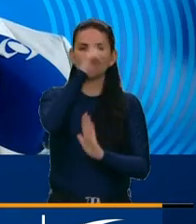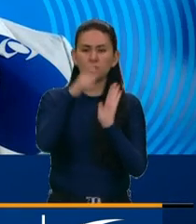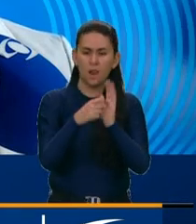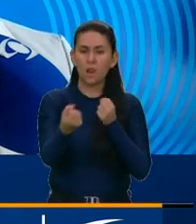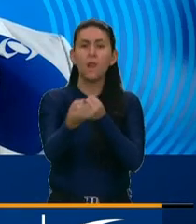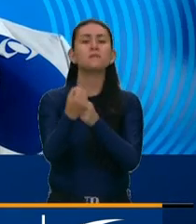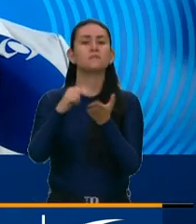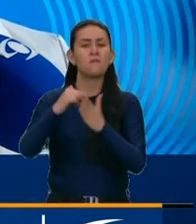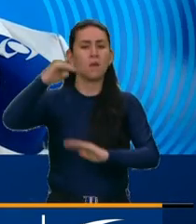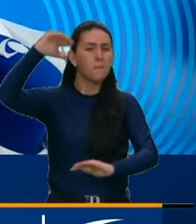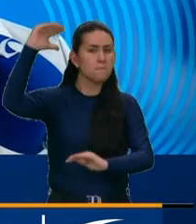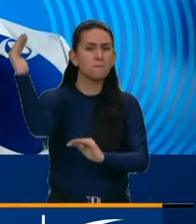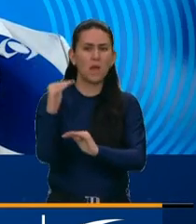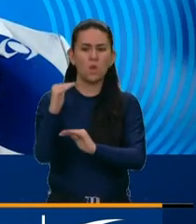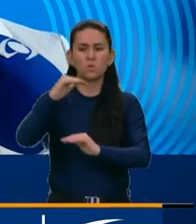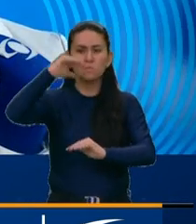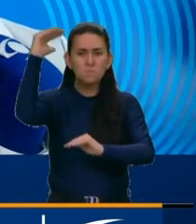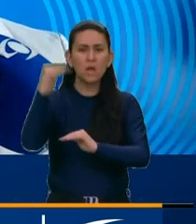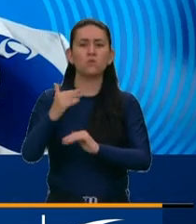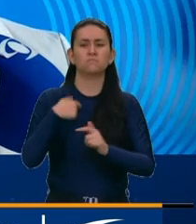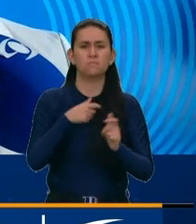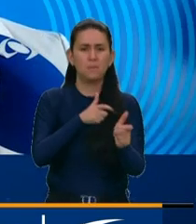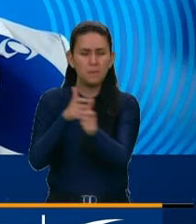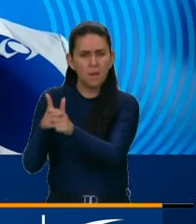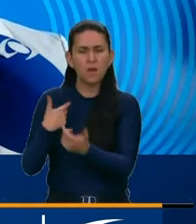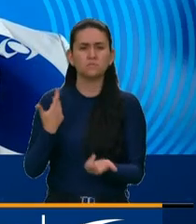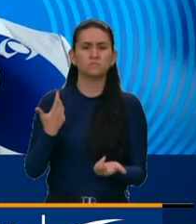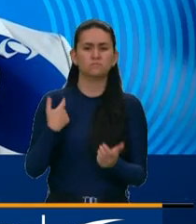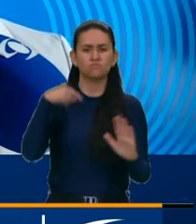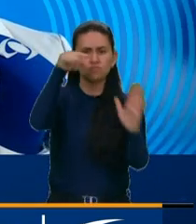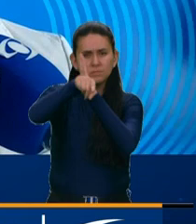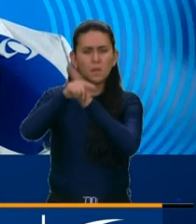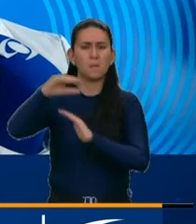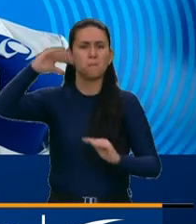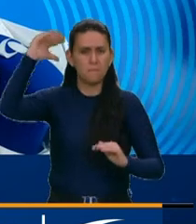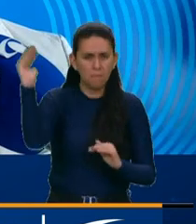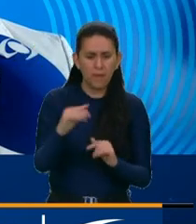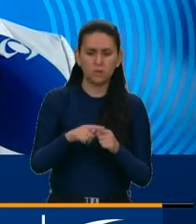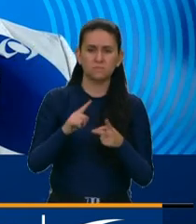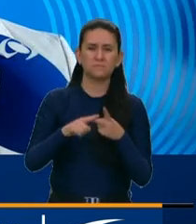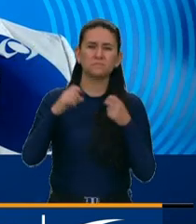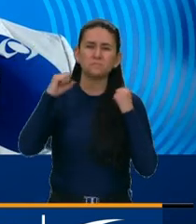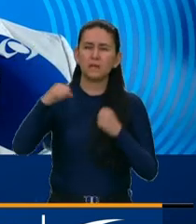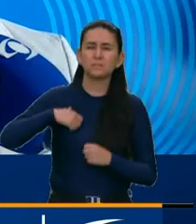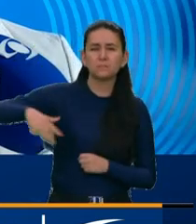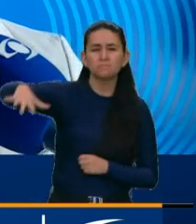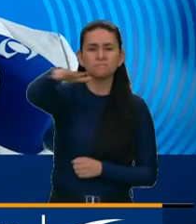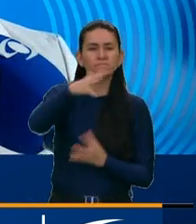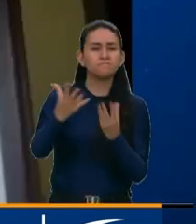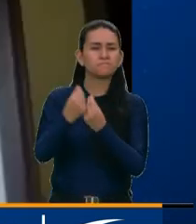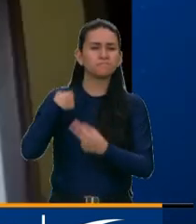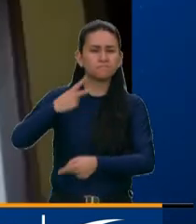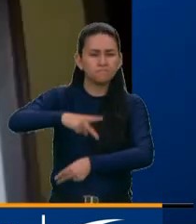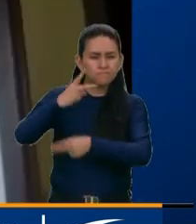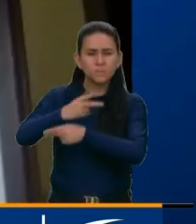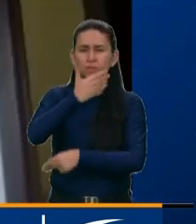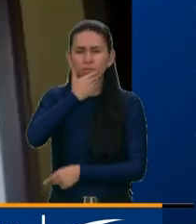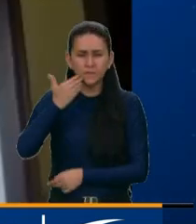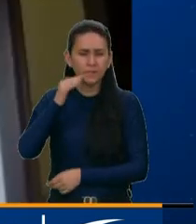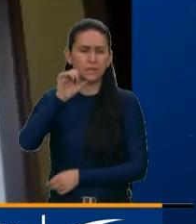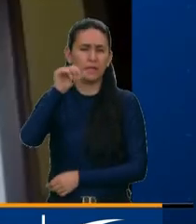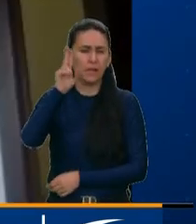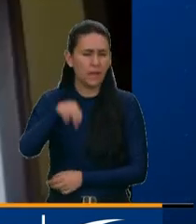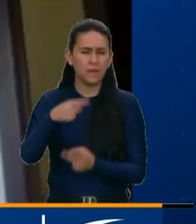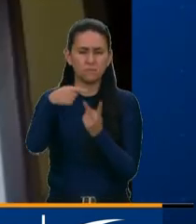indicadores. Indicadores que se han disminuido, el homicidio en general ha disminuido en zonas de influencia de grupos armados. La gente creyó que la